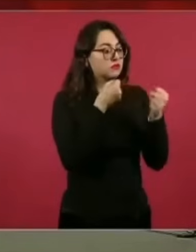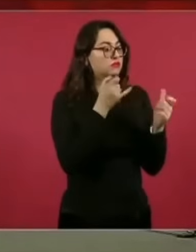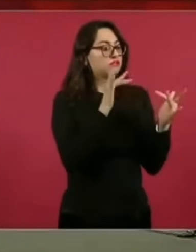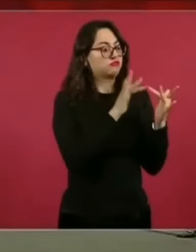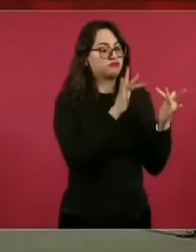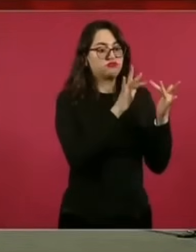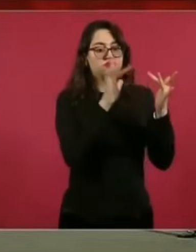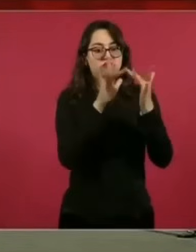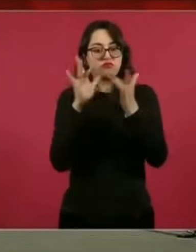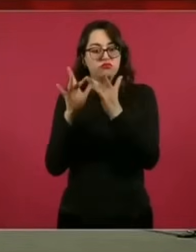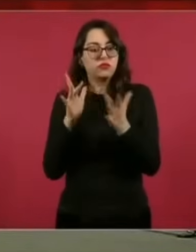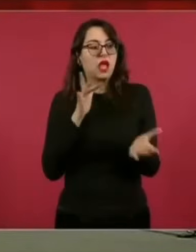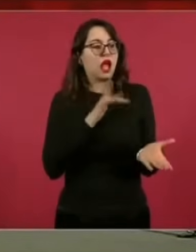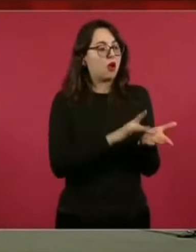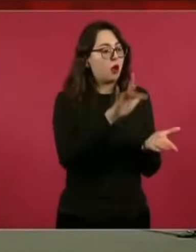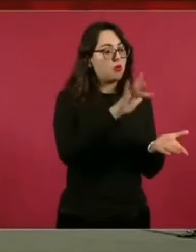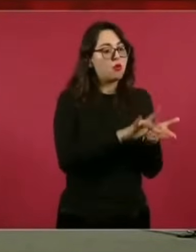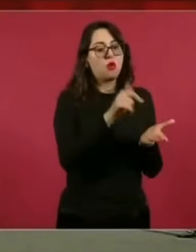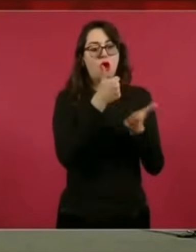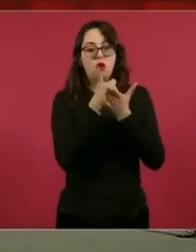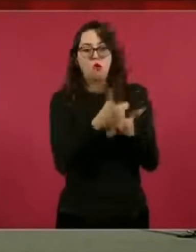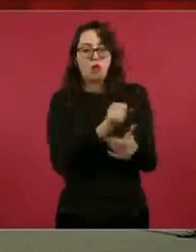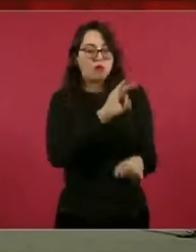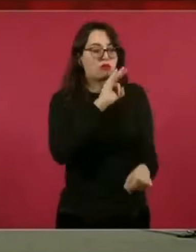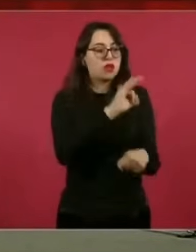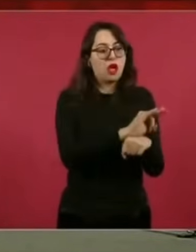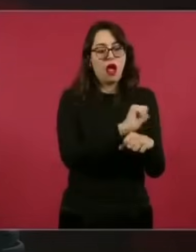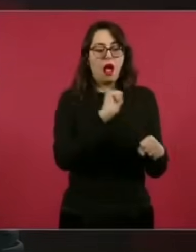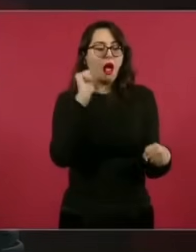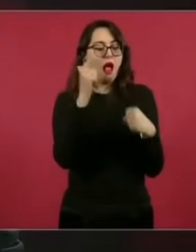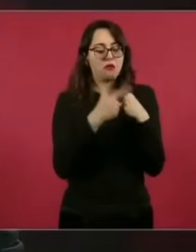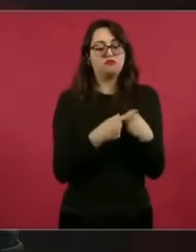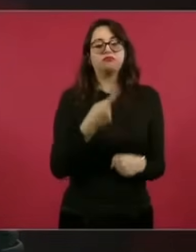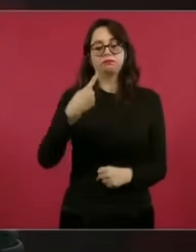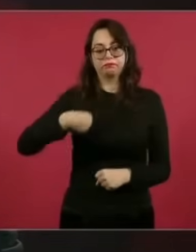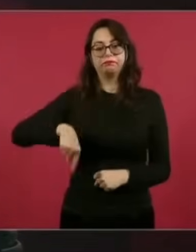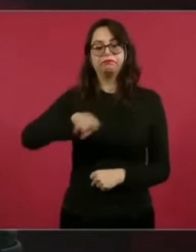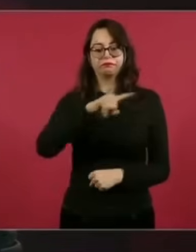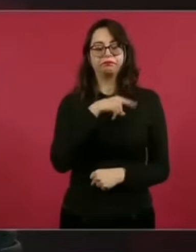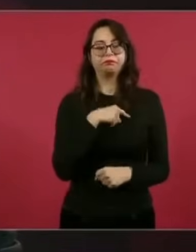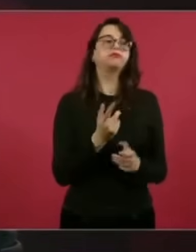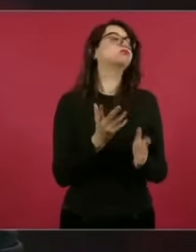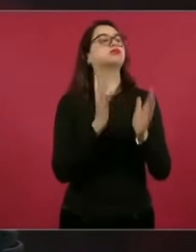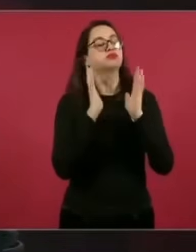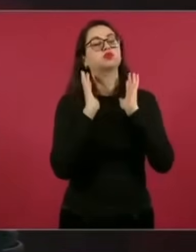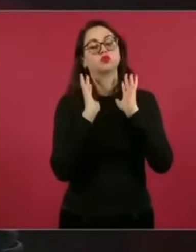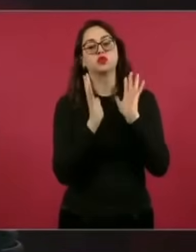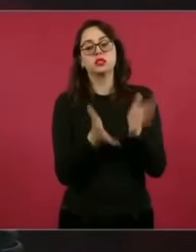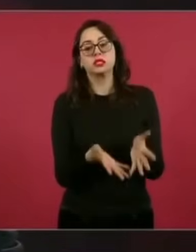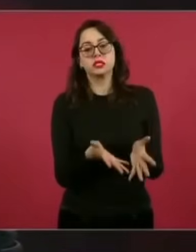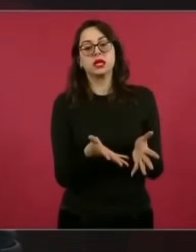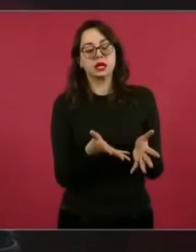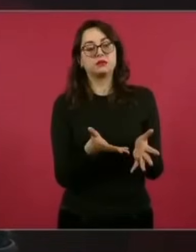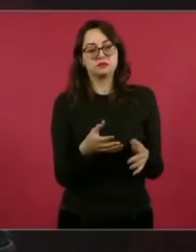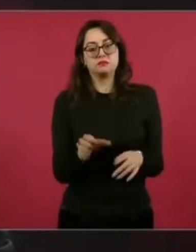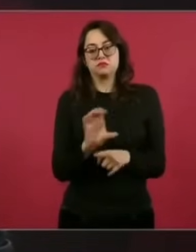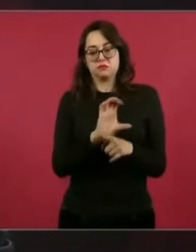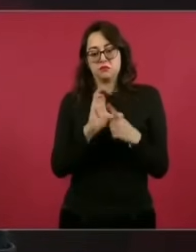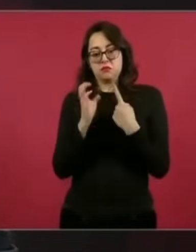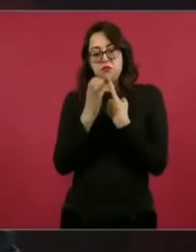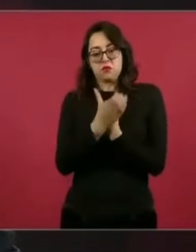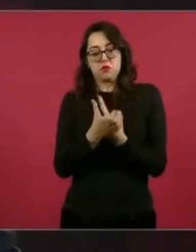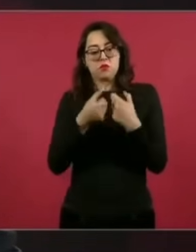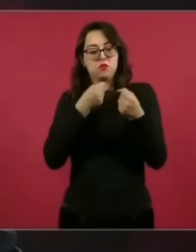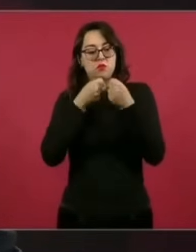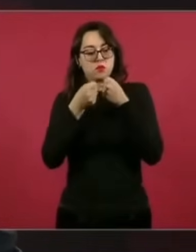las personas periodistas que lo necesiten. Informamos en ese sentido que el equipo del Mecanismo de